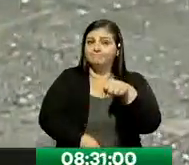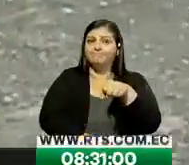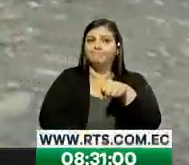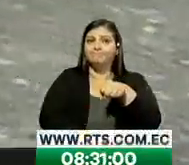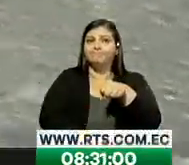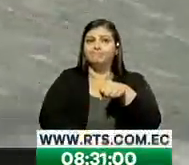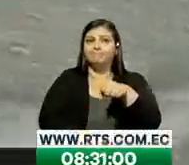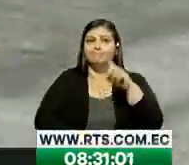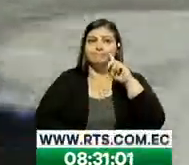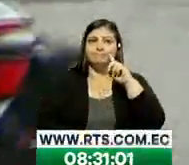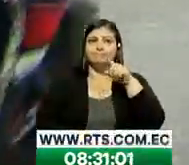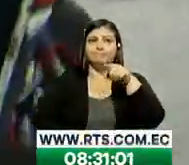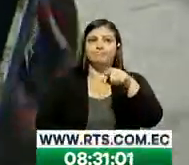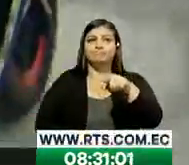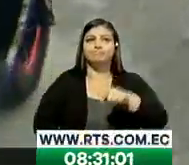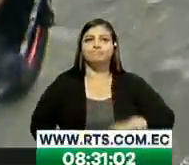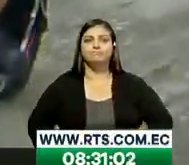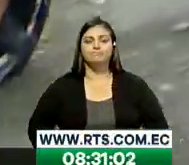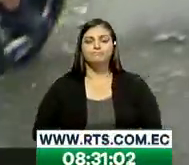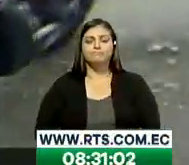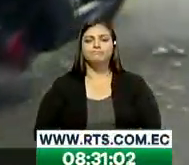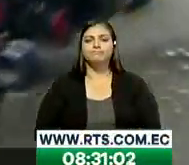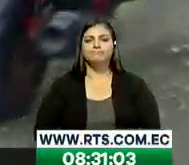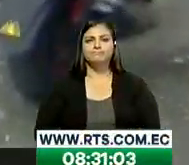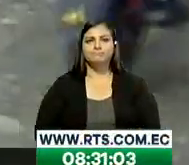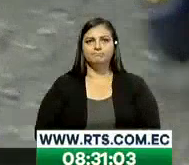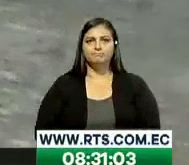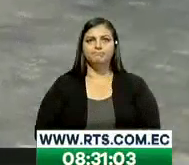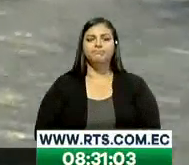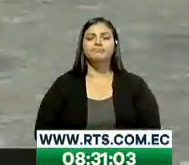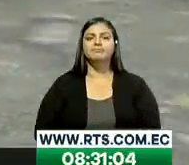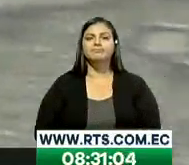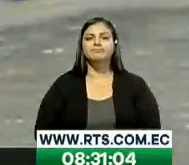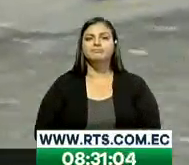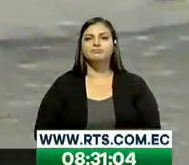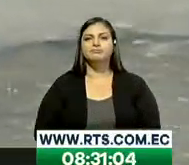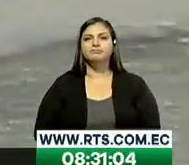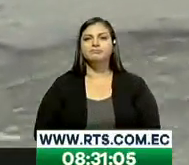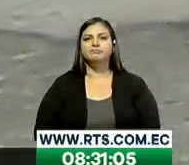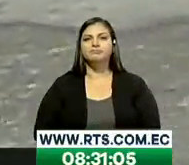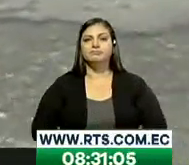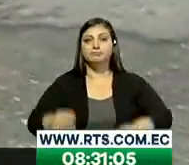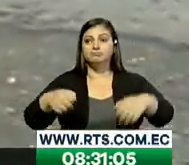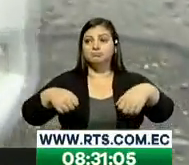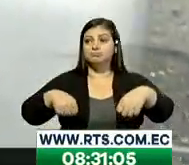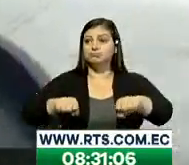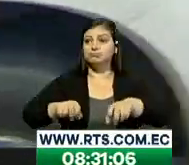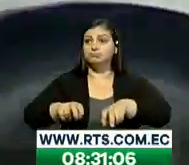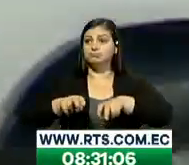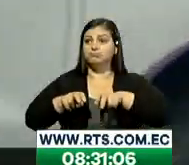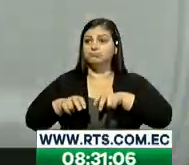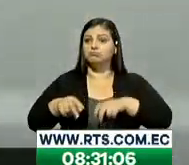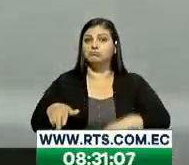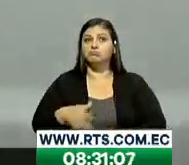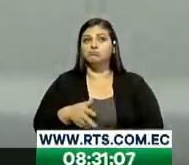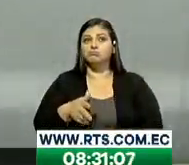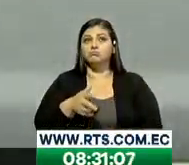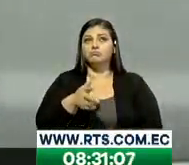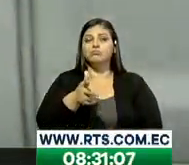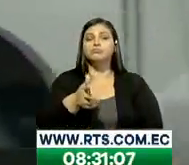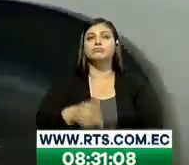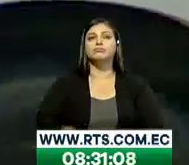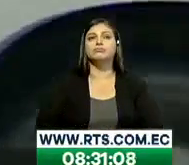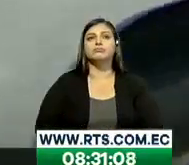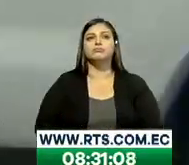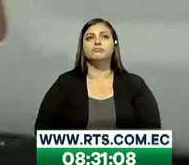mal estado de esta calle. Aquí vemos también pasan tricimotos. Y por supuesto,